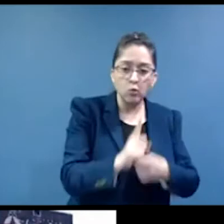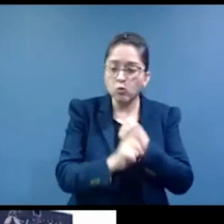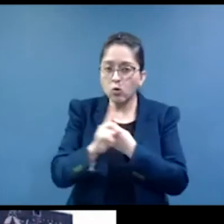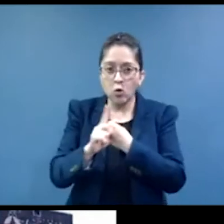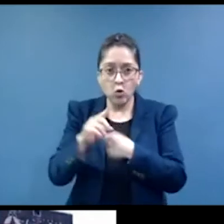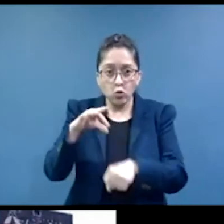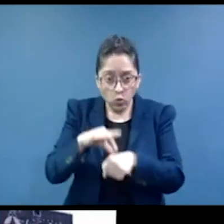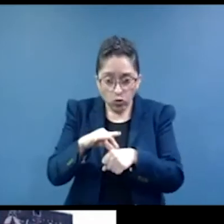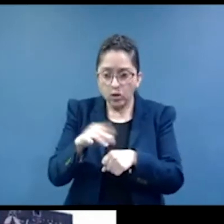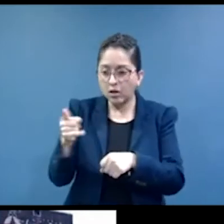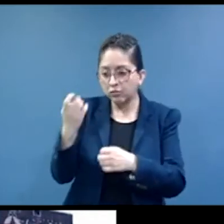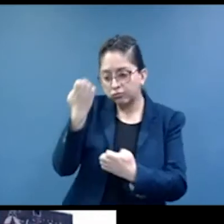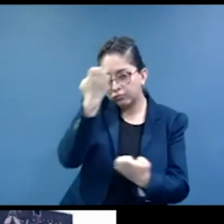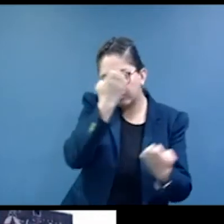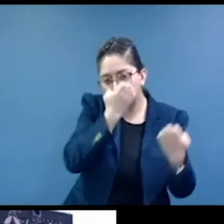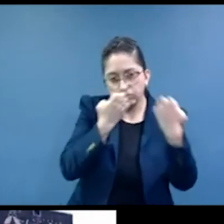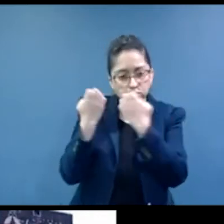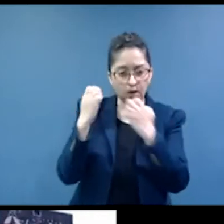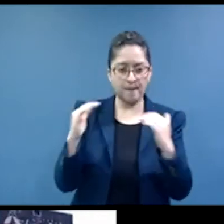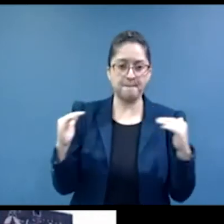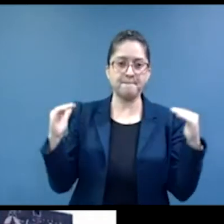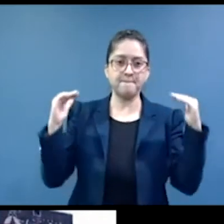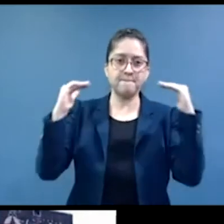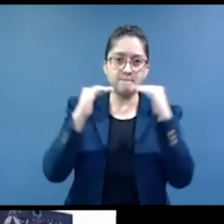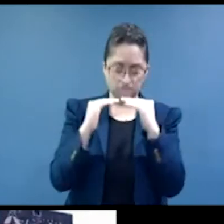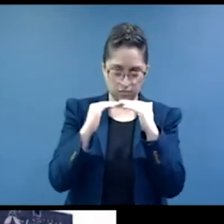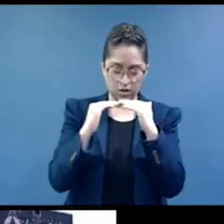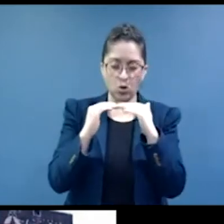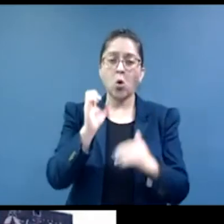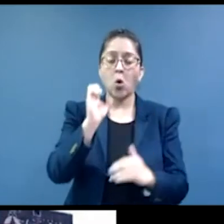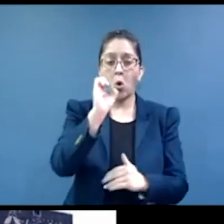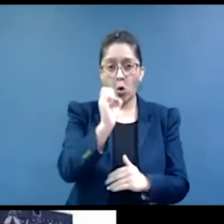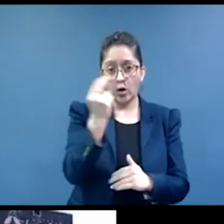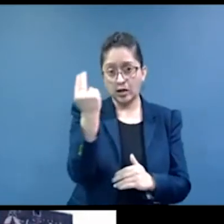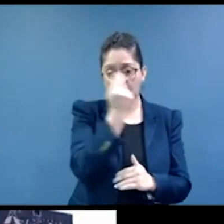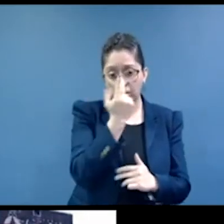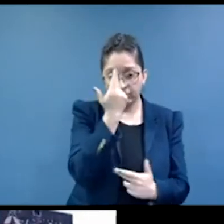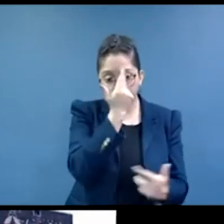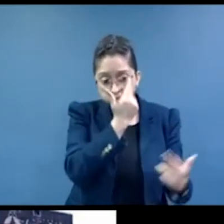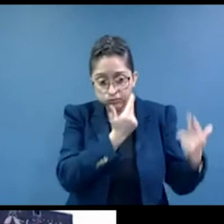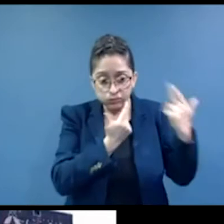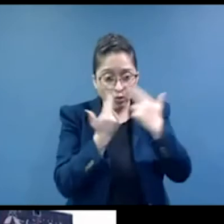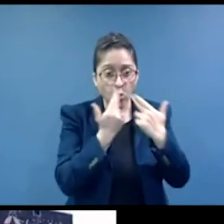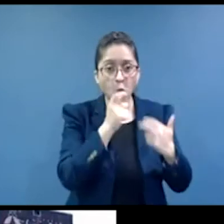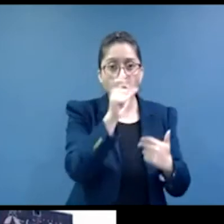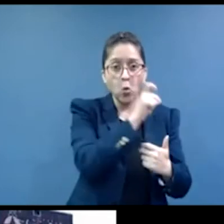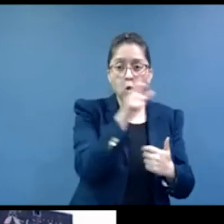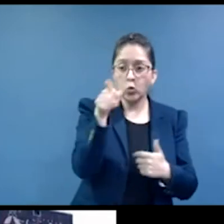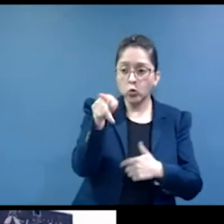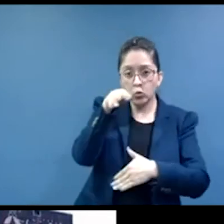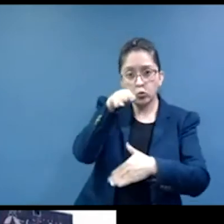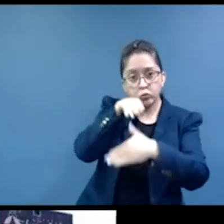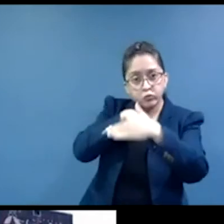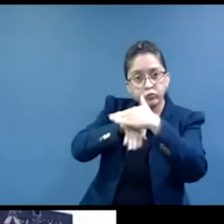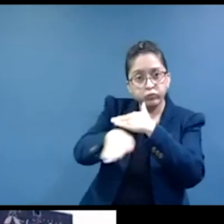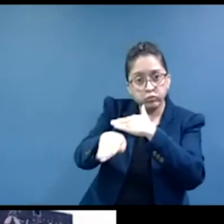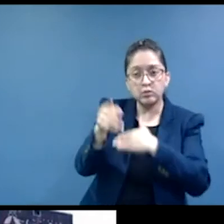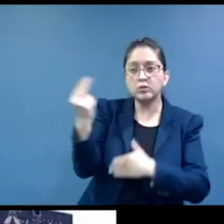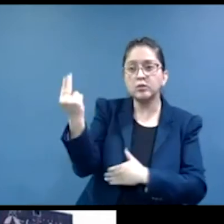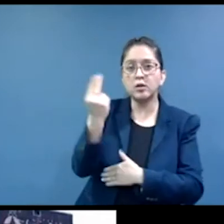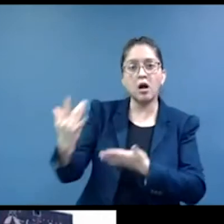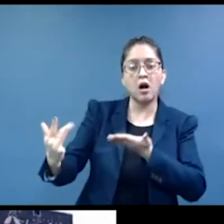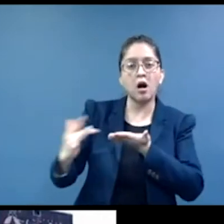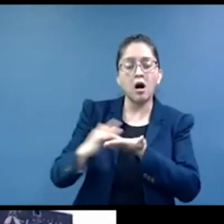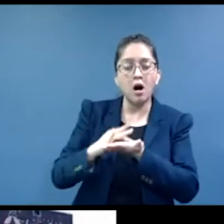más equitativa, o bien revisar estos criterios de admisión y aun y cuando subsista esta definición o esta concepción del término